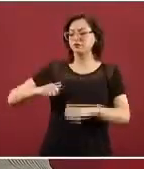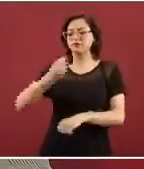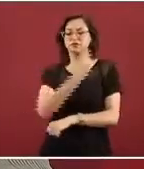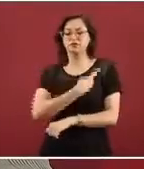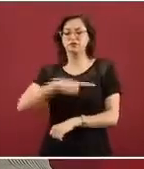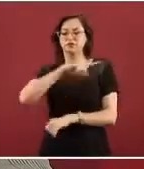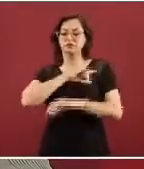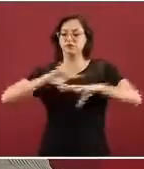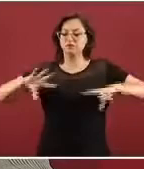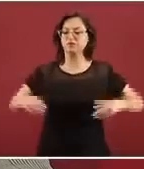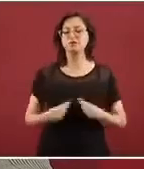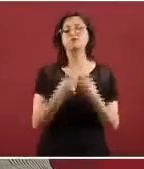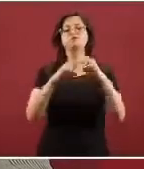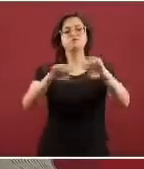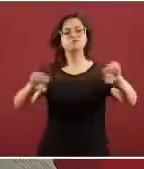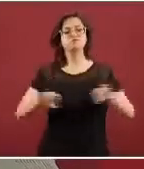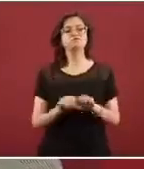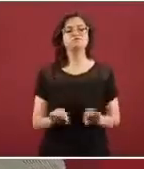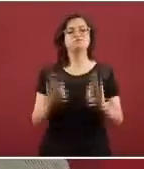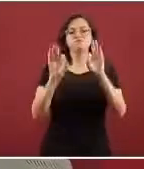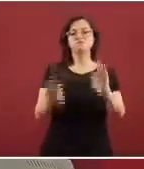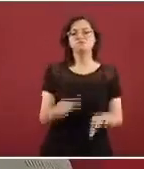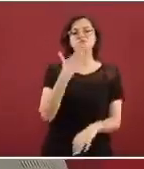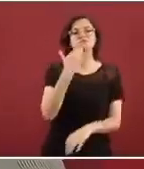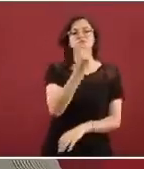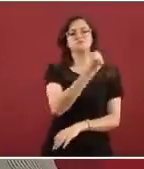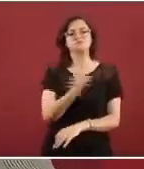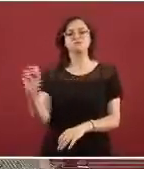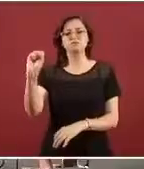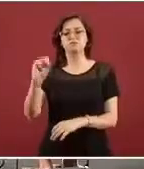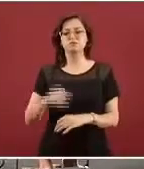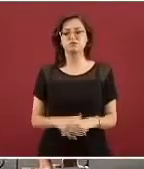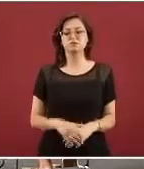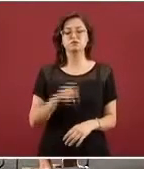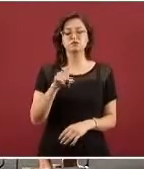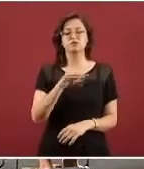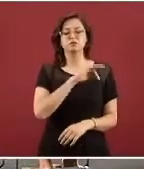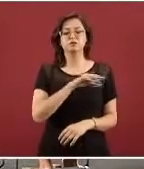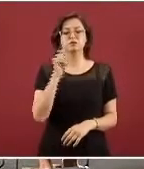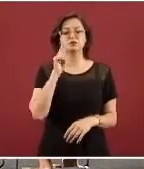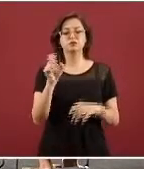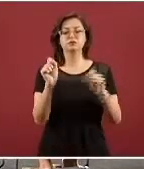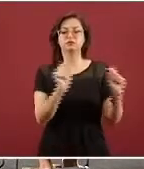un excelente equipo. Como ustedes pueden ver en la primera imagen,